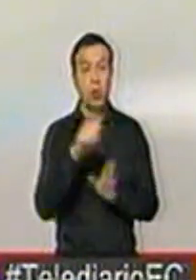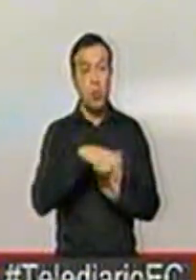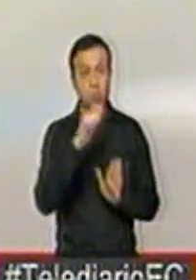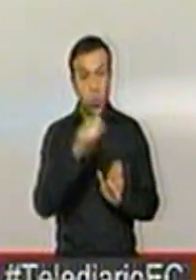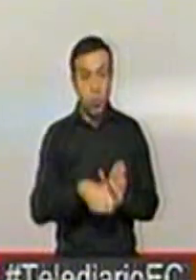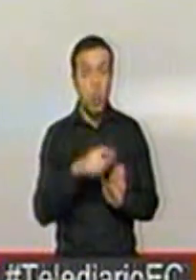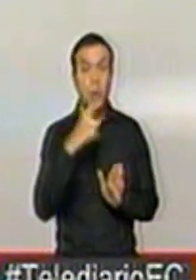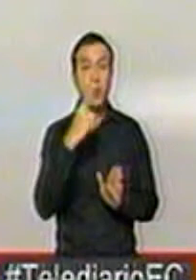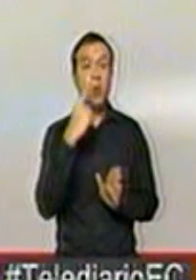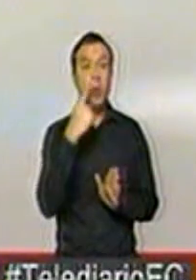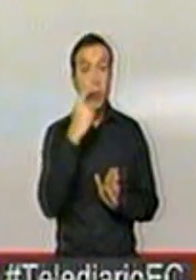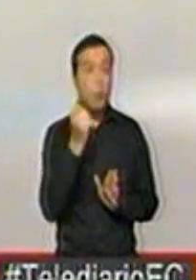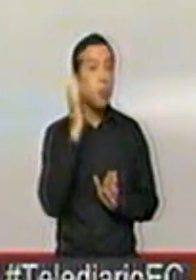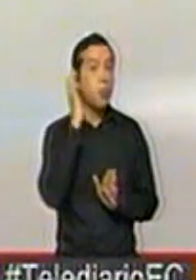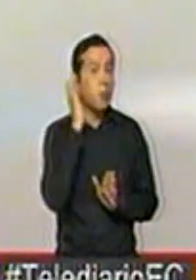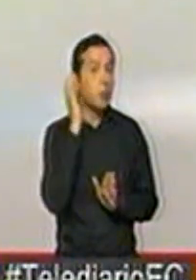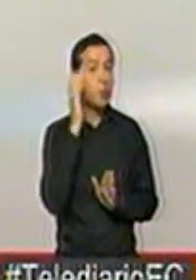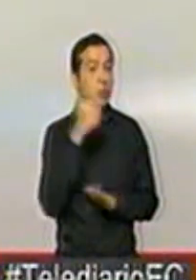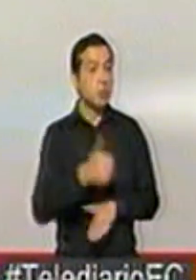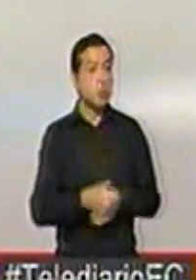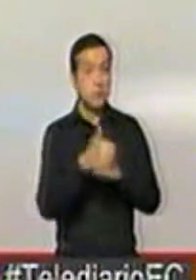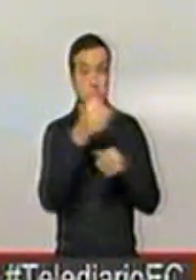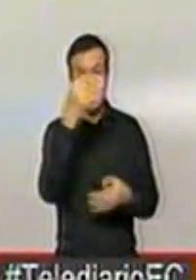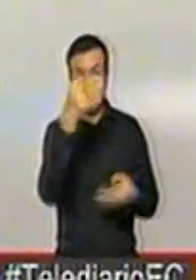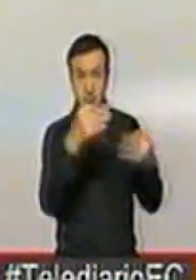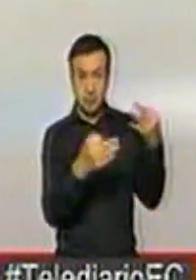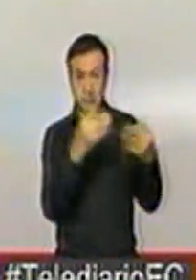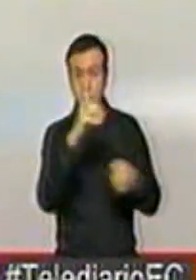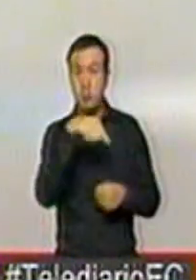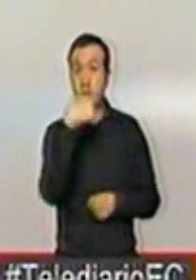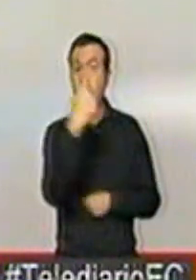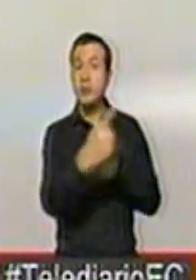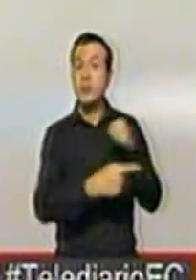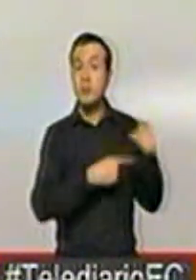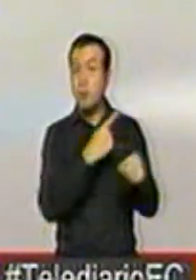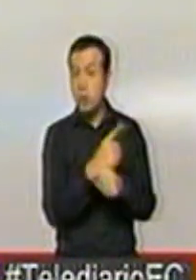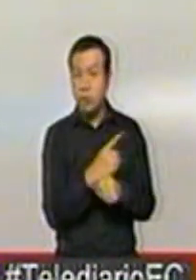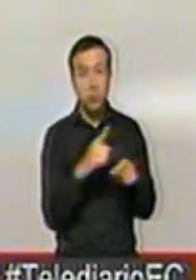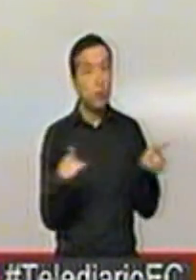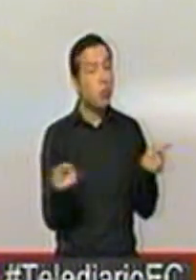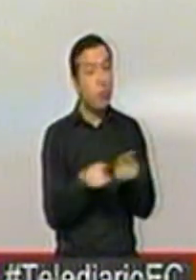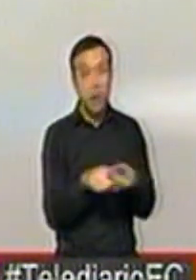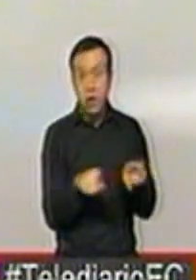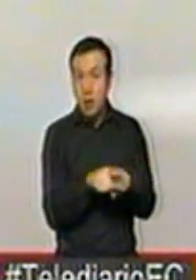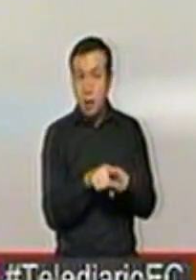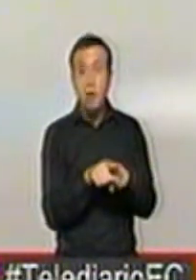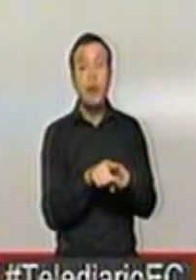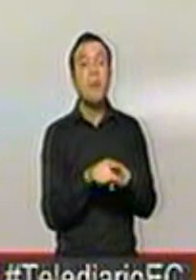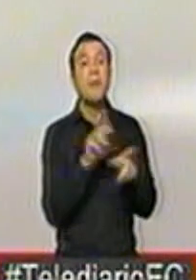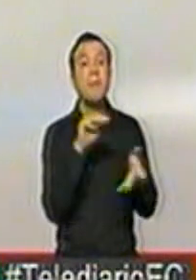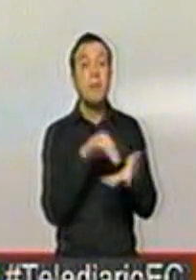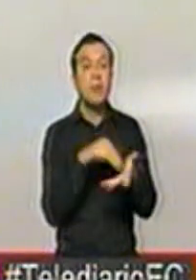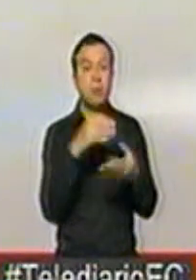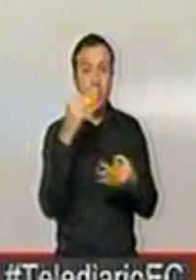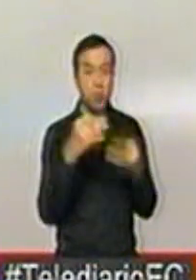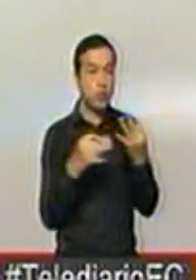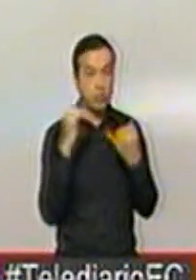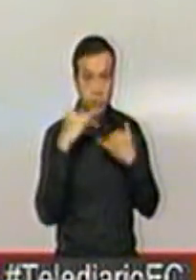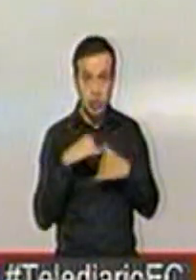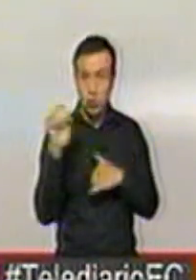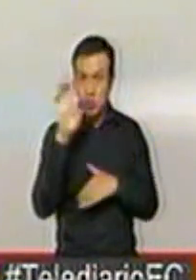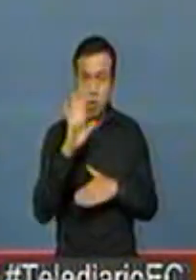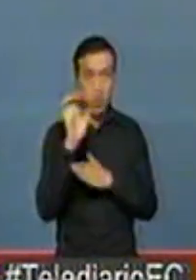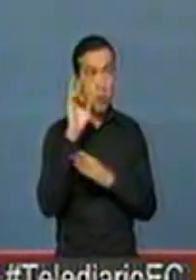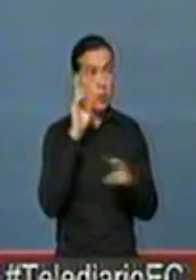jueces con cuestas de la costa en nacional de justicia y el próximo año también lo hará con los demás miembros judiciales a nivel